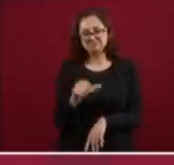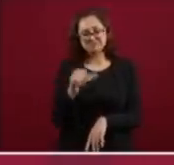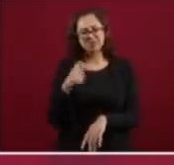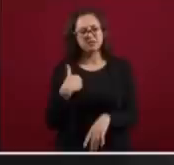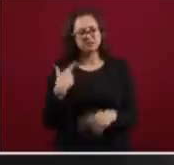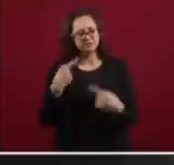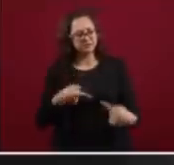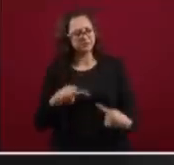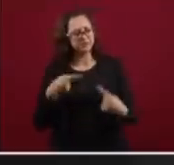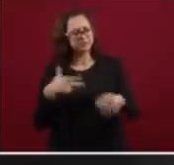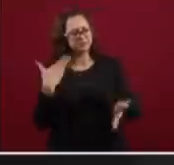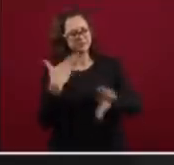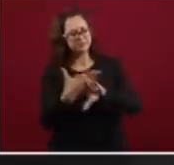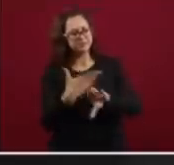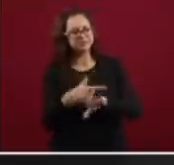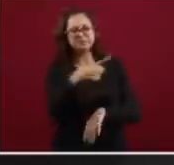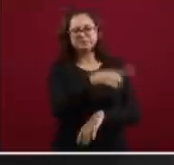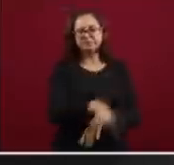adversarios